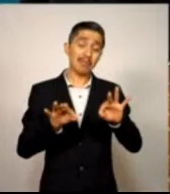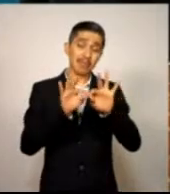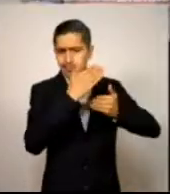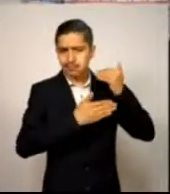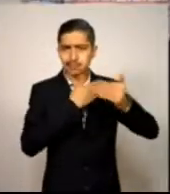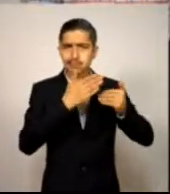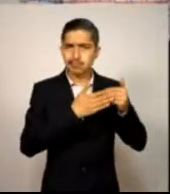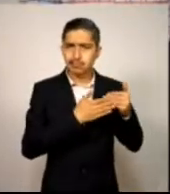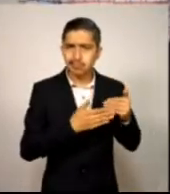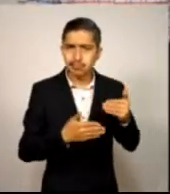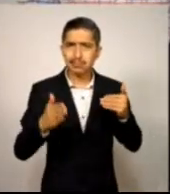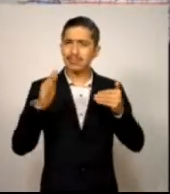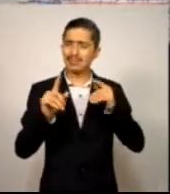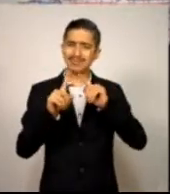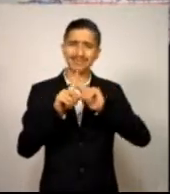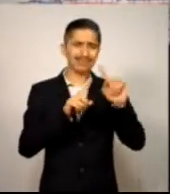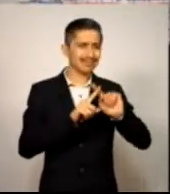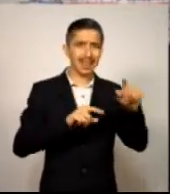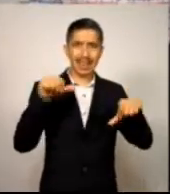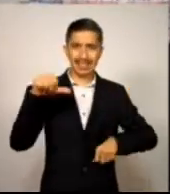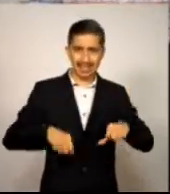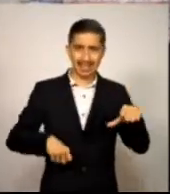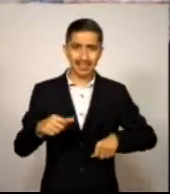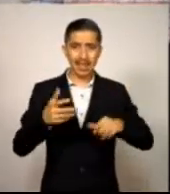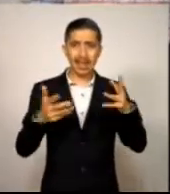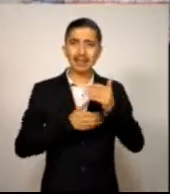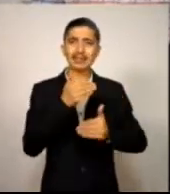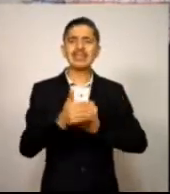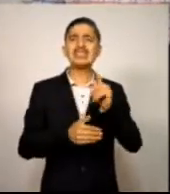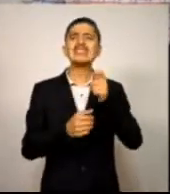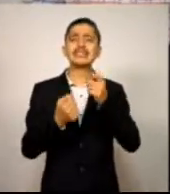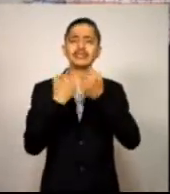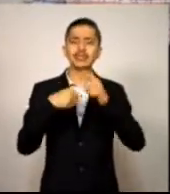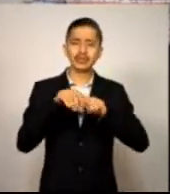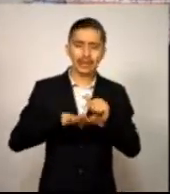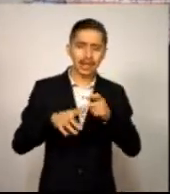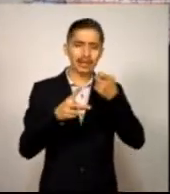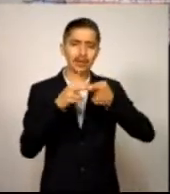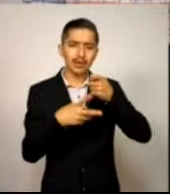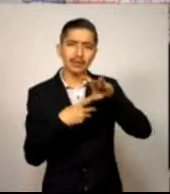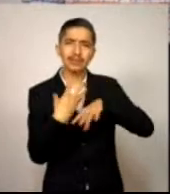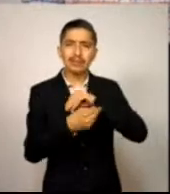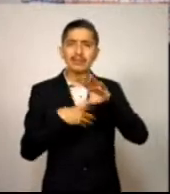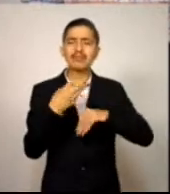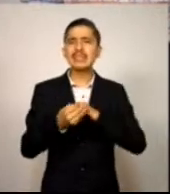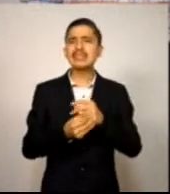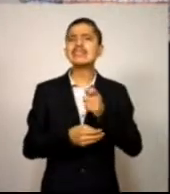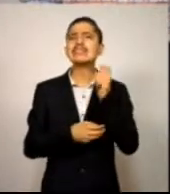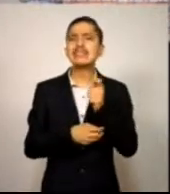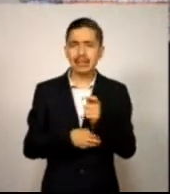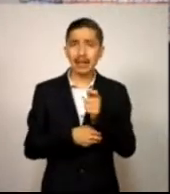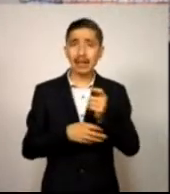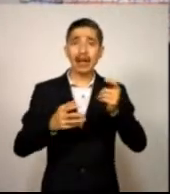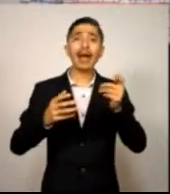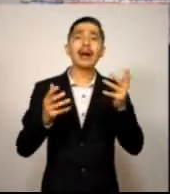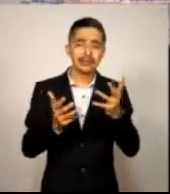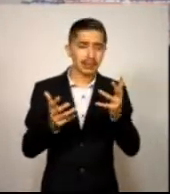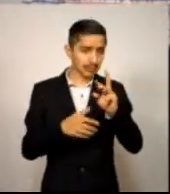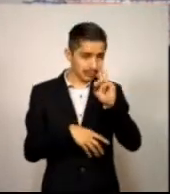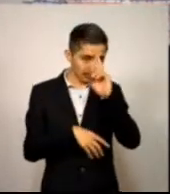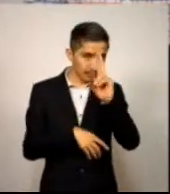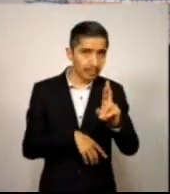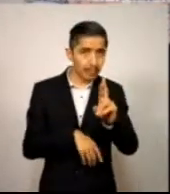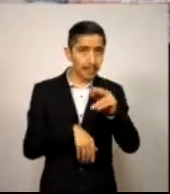riesgo pero como lo hemos venido haciendo en las distintas actividades de carácter social